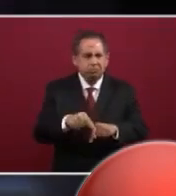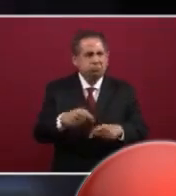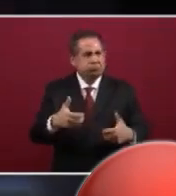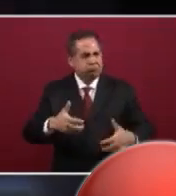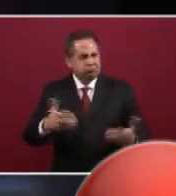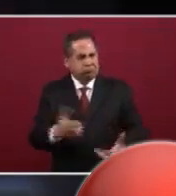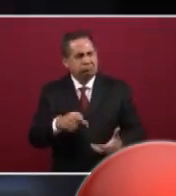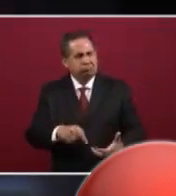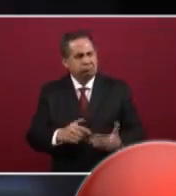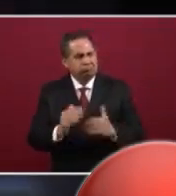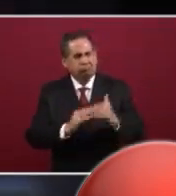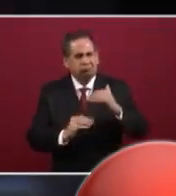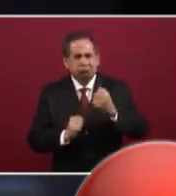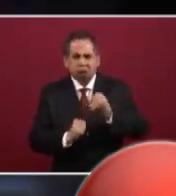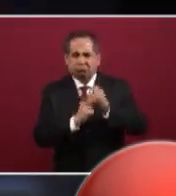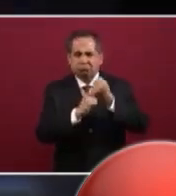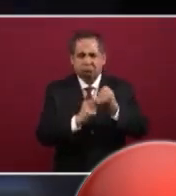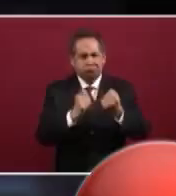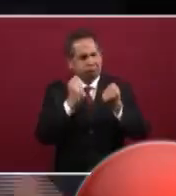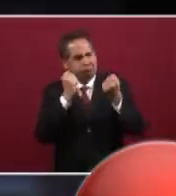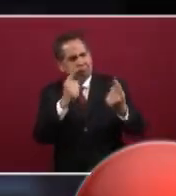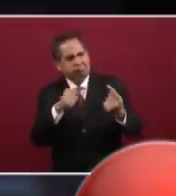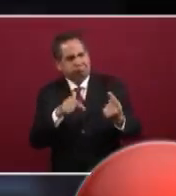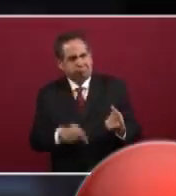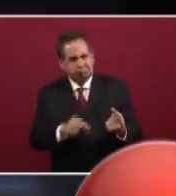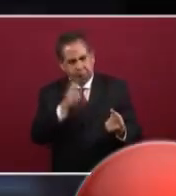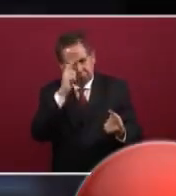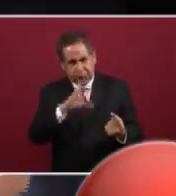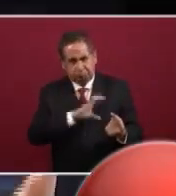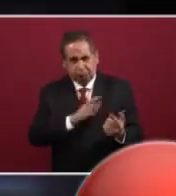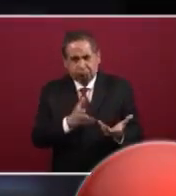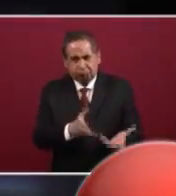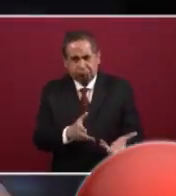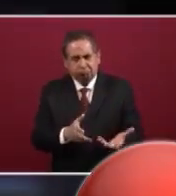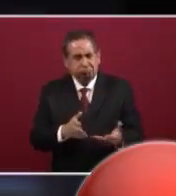este gran país, al cual admiro, respeto y quiero?